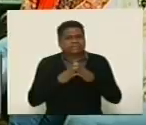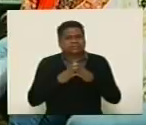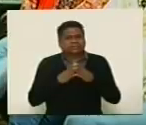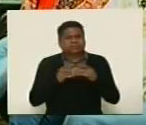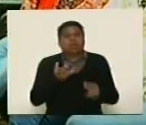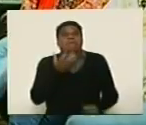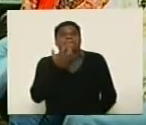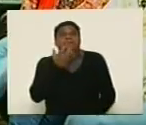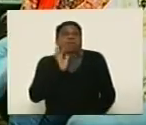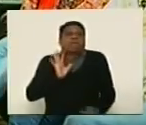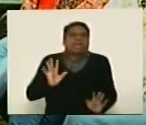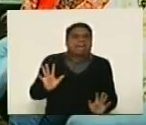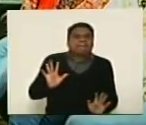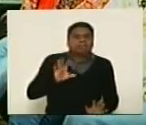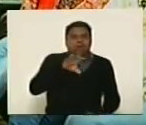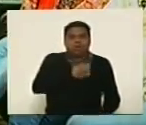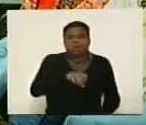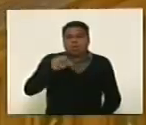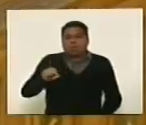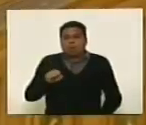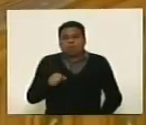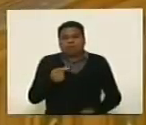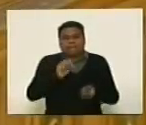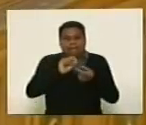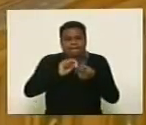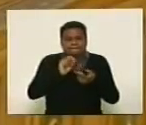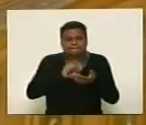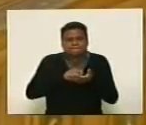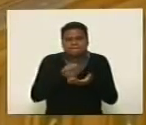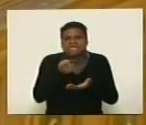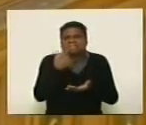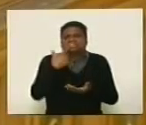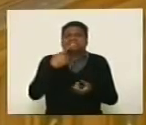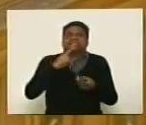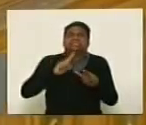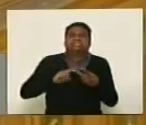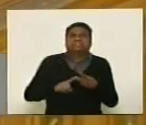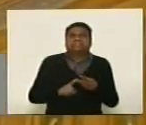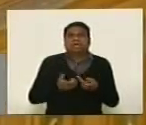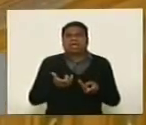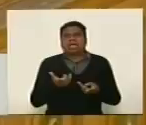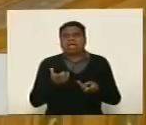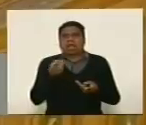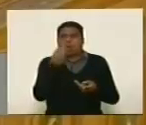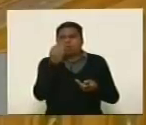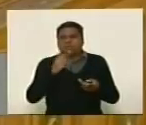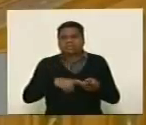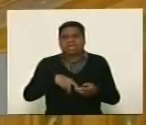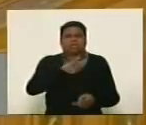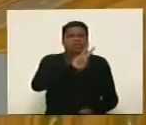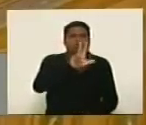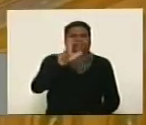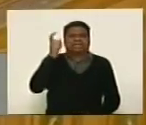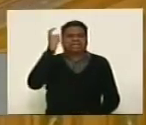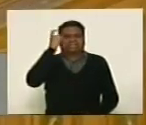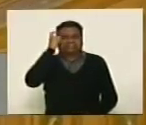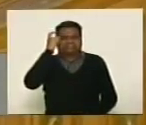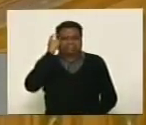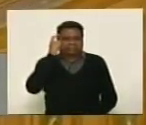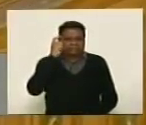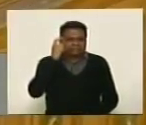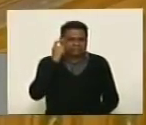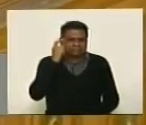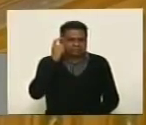compra de alimento, de medicina, una operación tarda aproximadamente de 2 a 3 días. Hoy, la